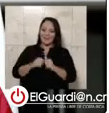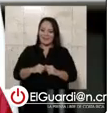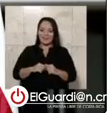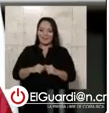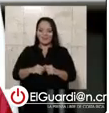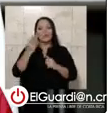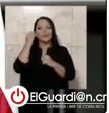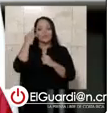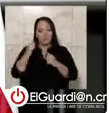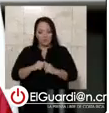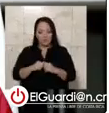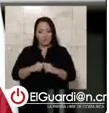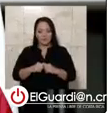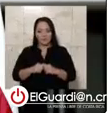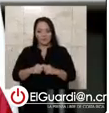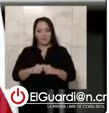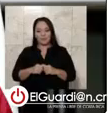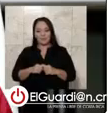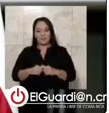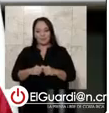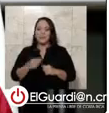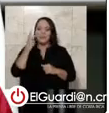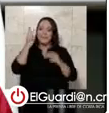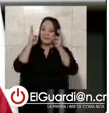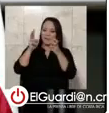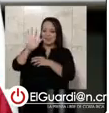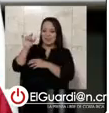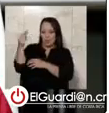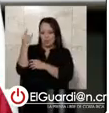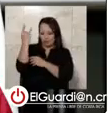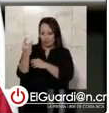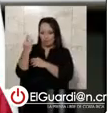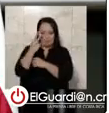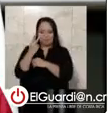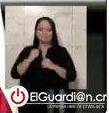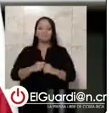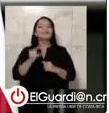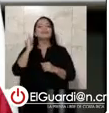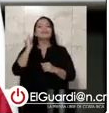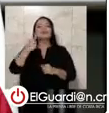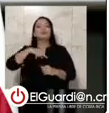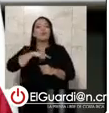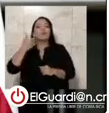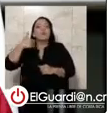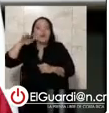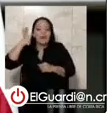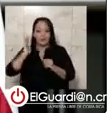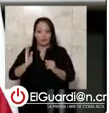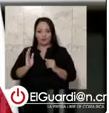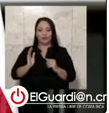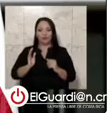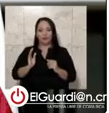Porque si hubiéramos, vean el tema este de la 5G y esto, si hubiéramos agarrado a las